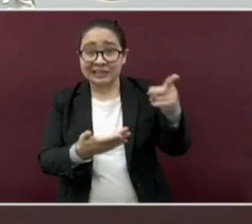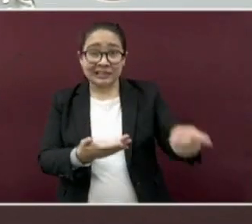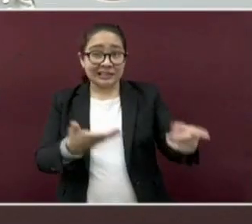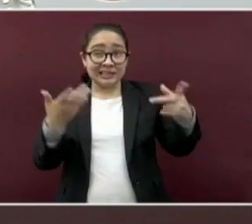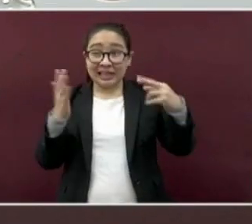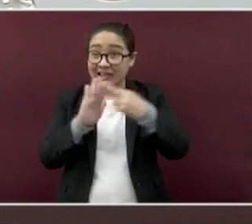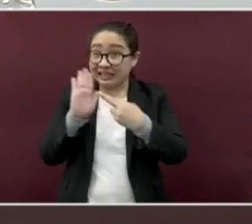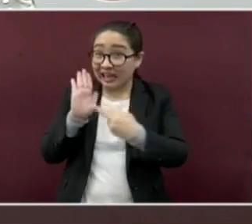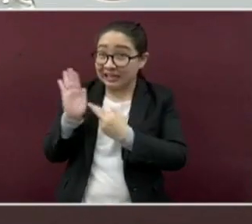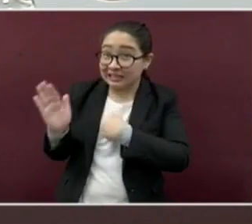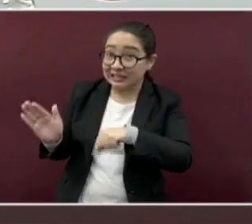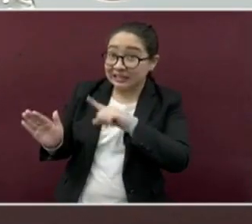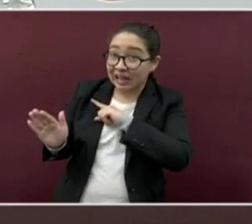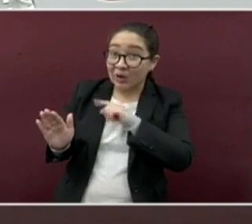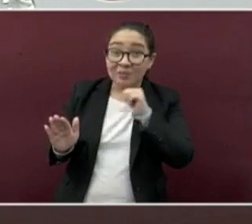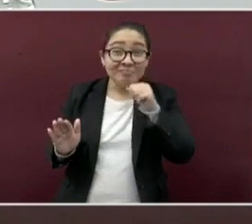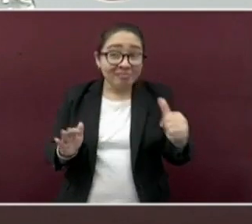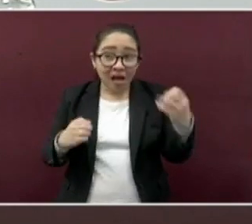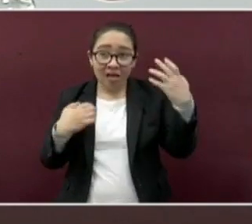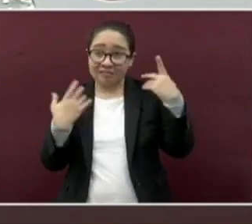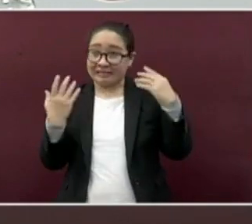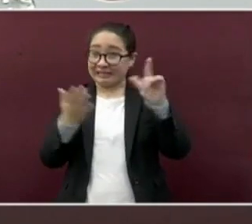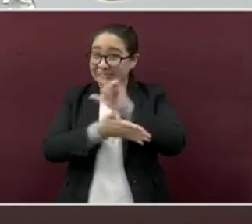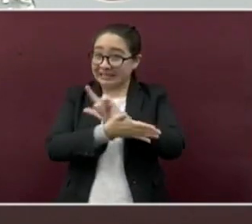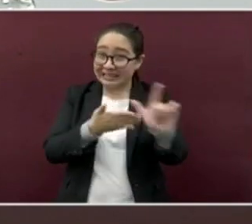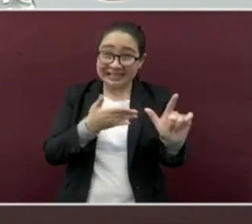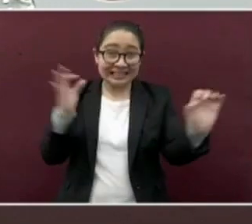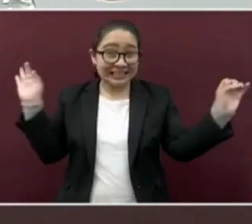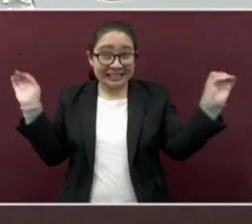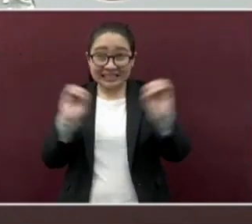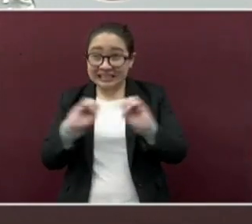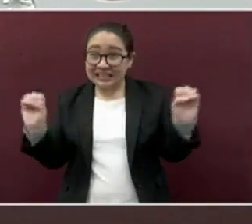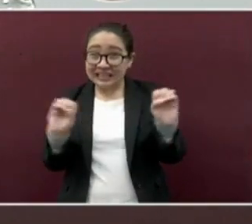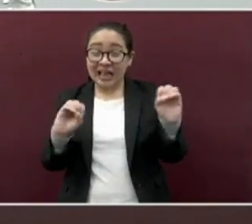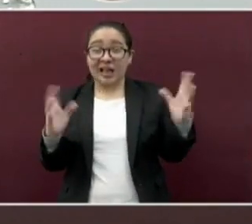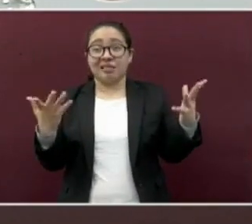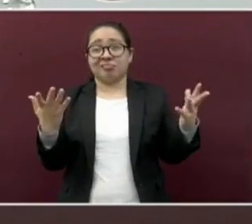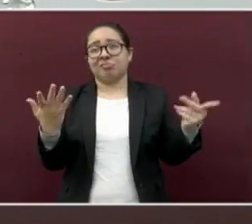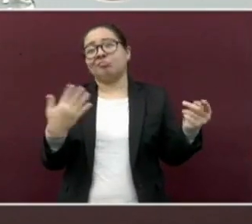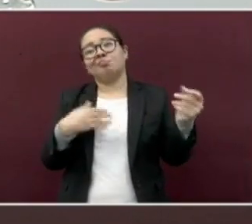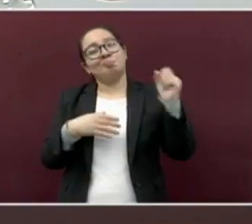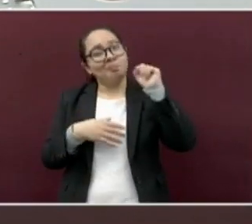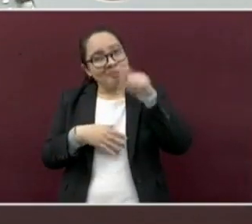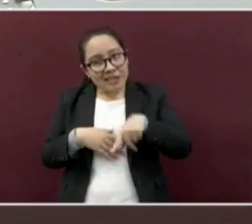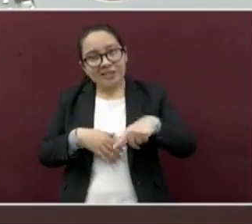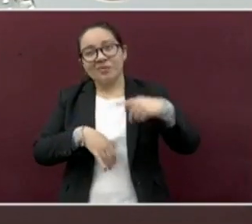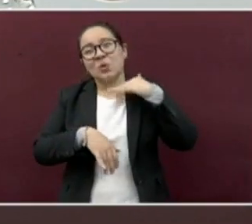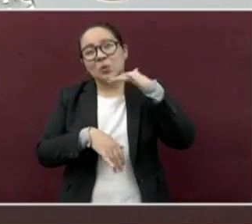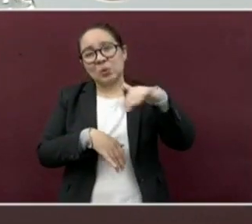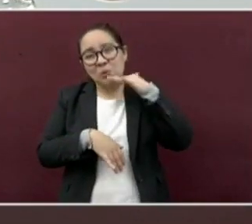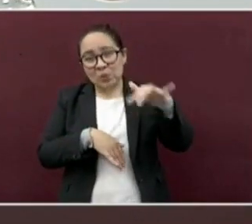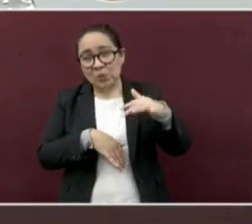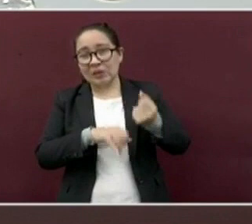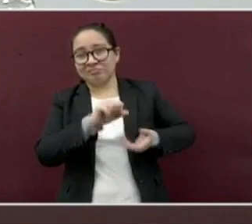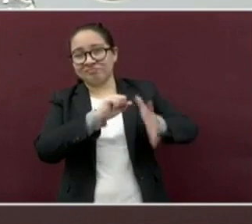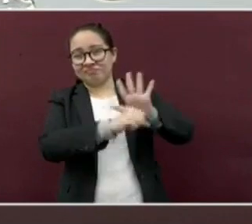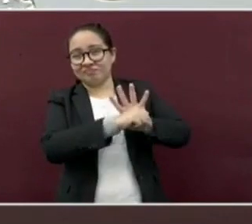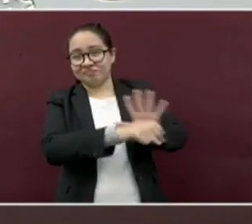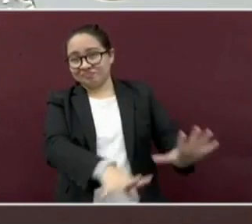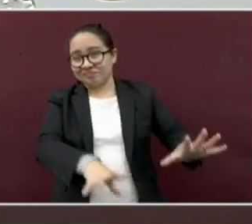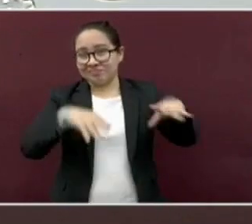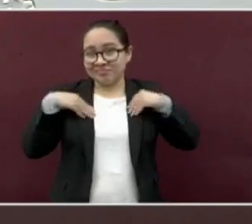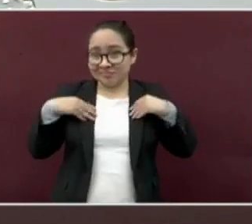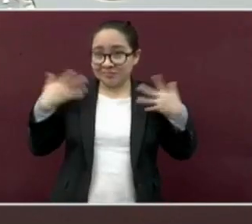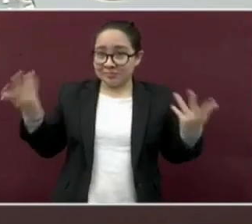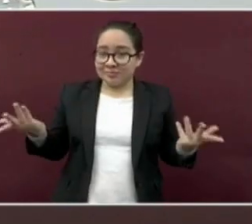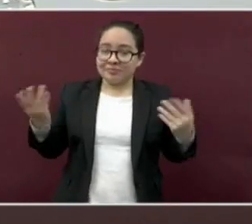a cabo la exhaustiva limpieza de sus espacios, igualmente pueden originar contagios. Por